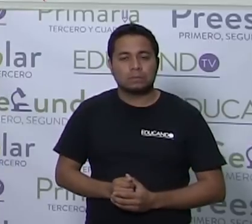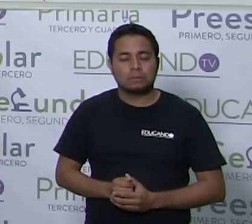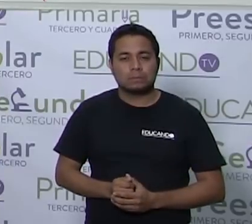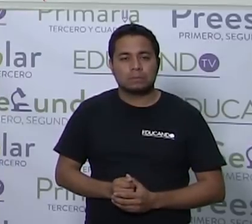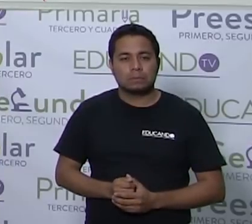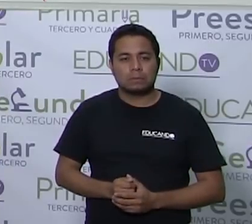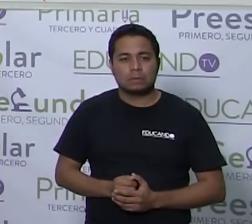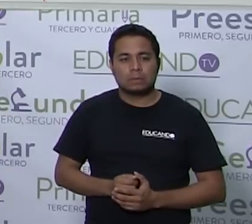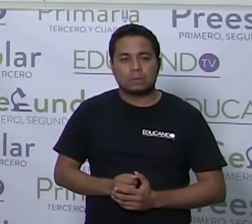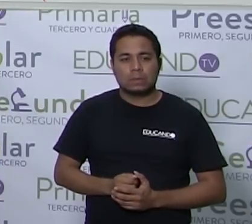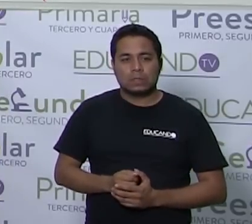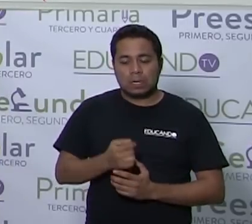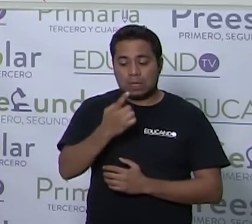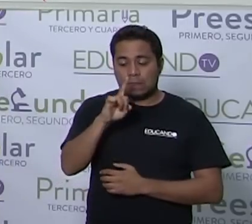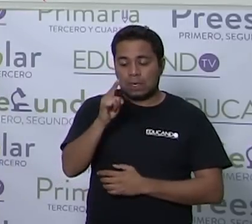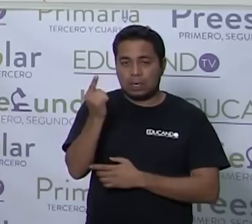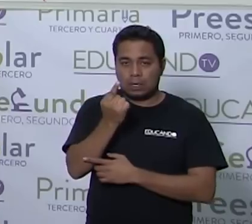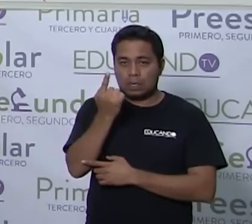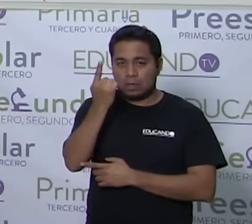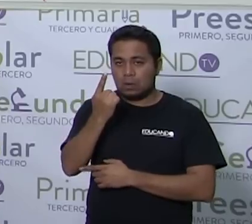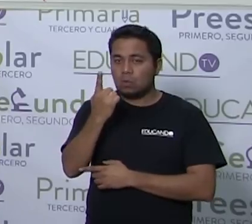de que un lobo